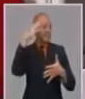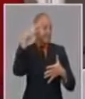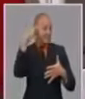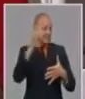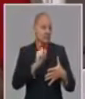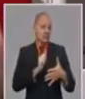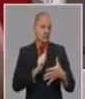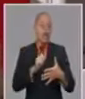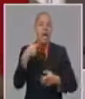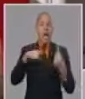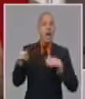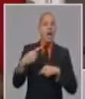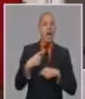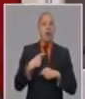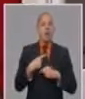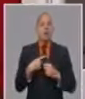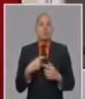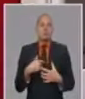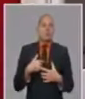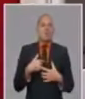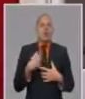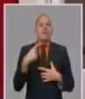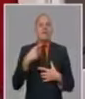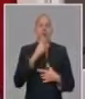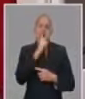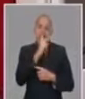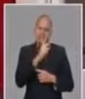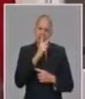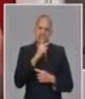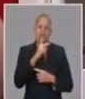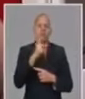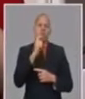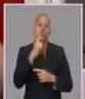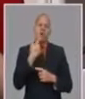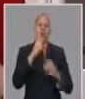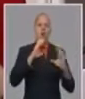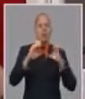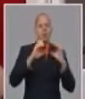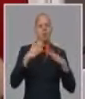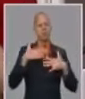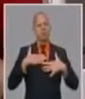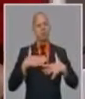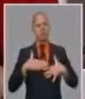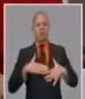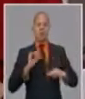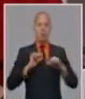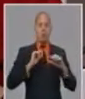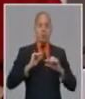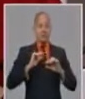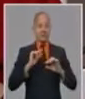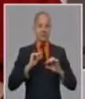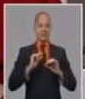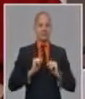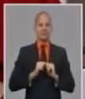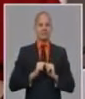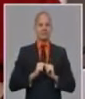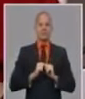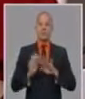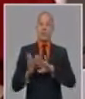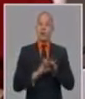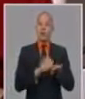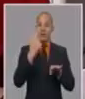y ya entonces empiezan ya a desagregarse. Pero ahí está el núcleo, y ese núcleo